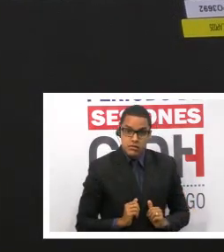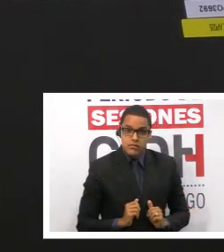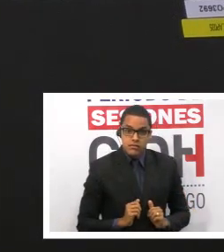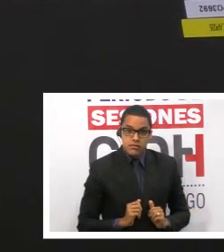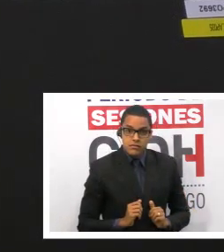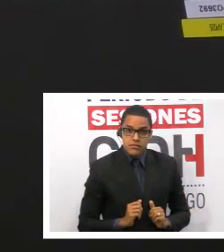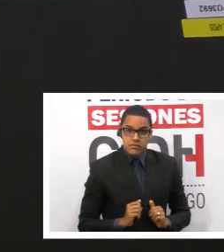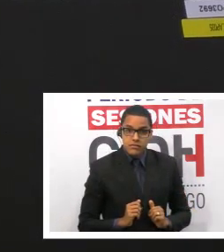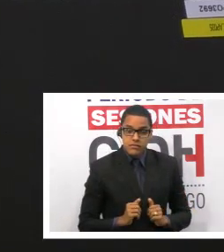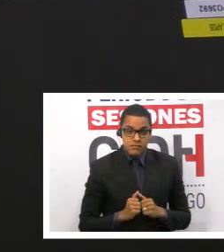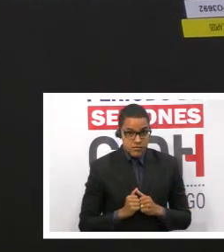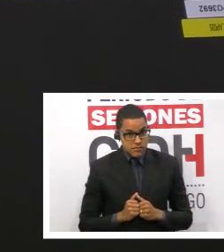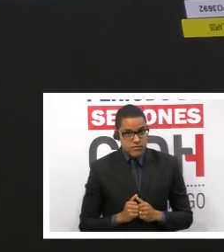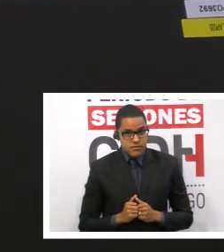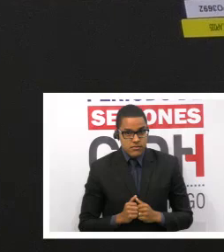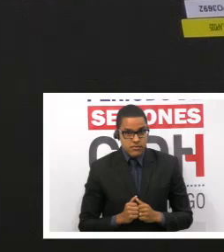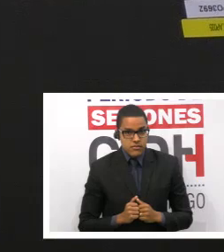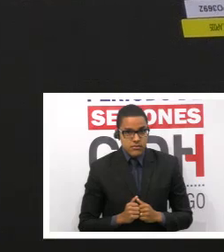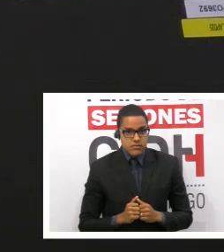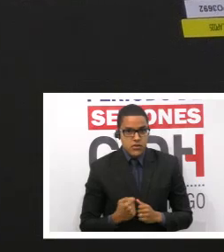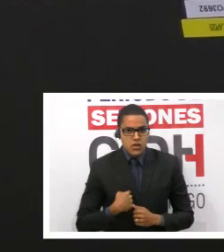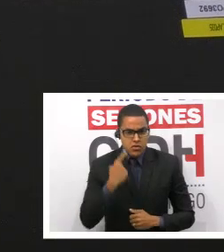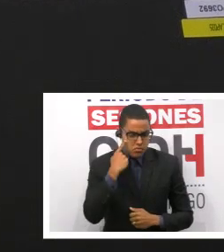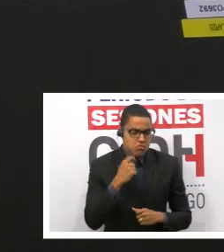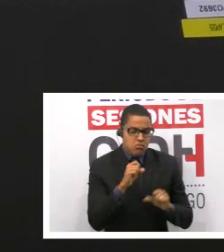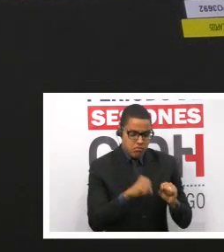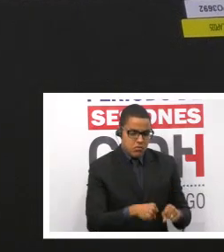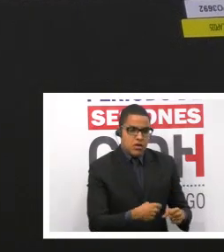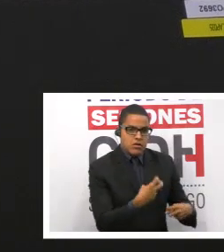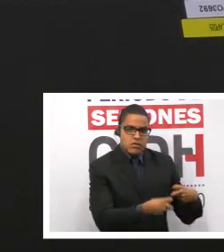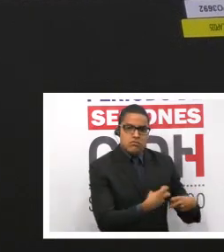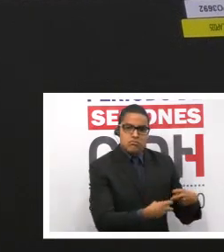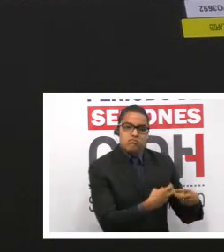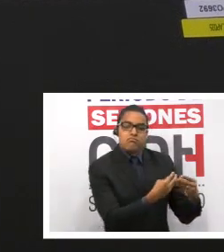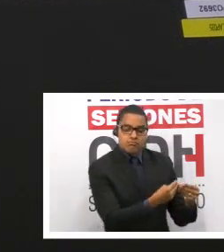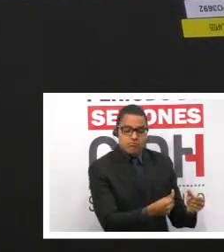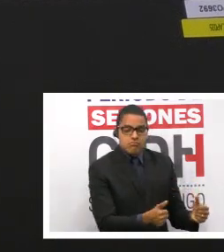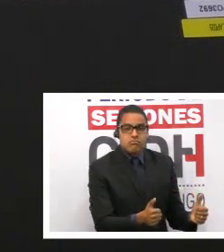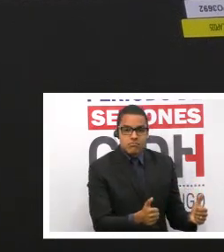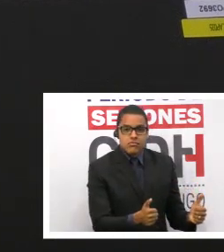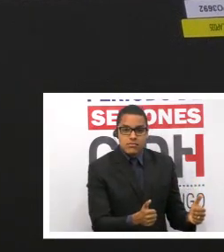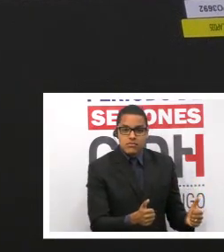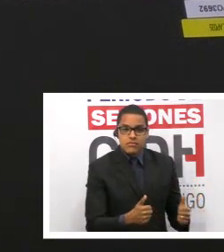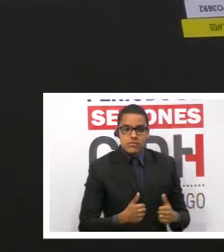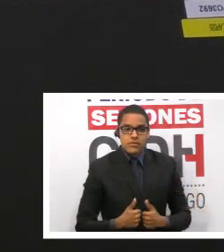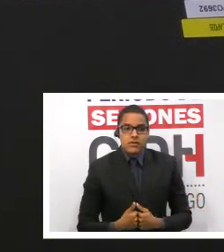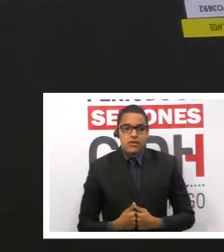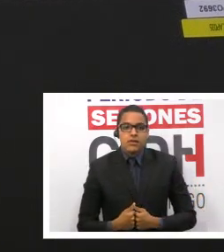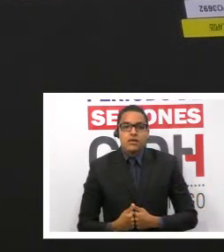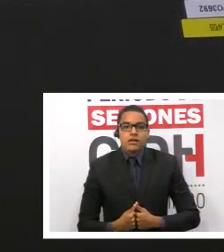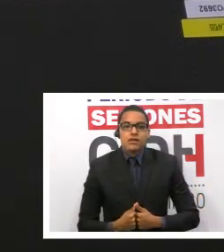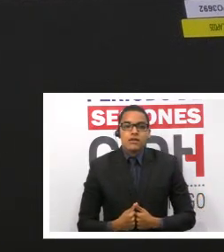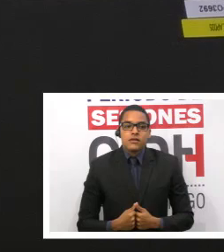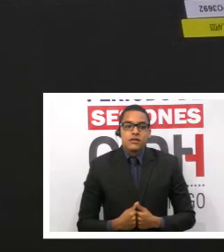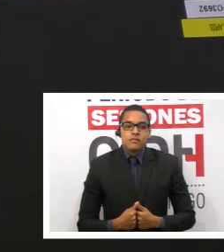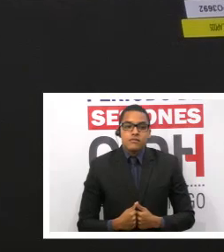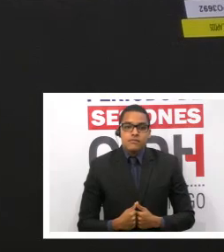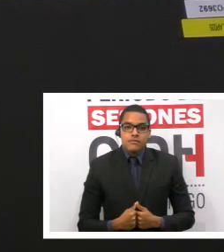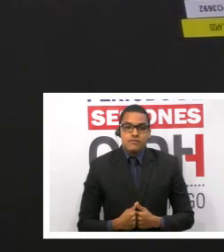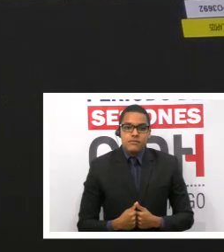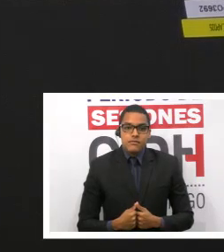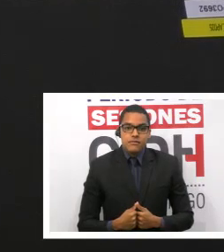se pueden realizar y que la política fiscal en general es con una dimensión clave para